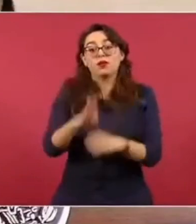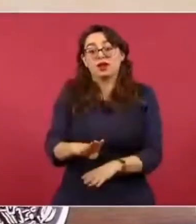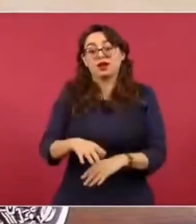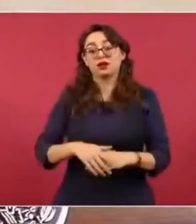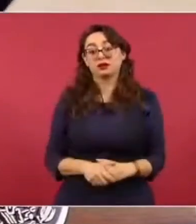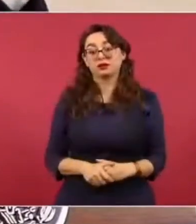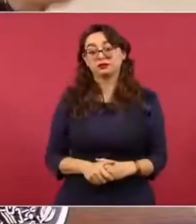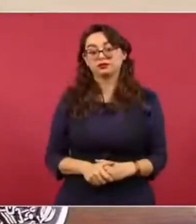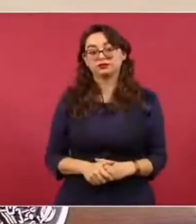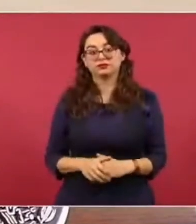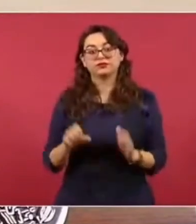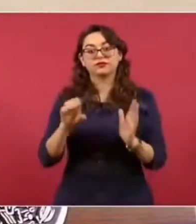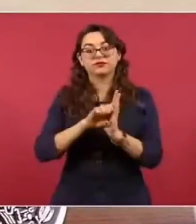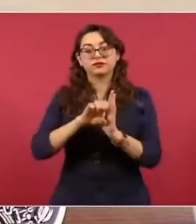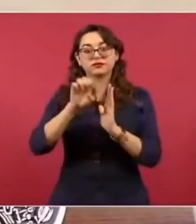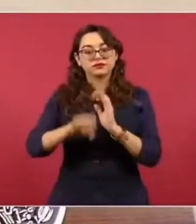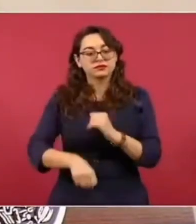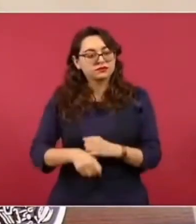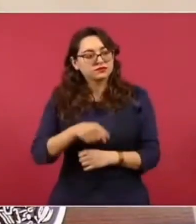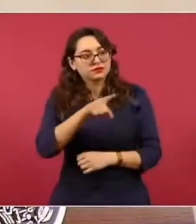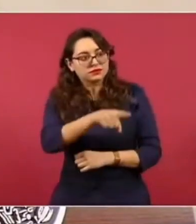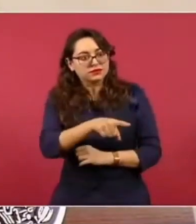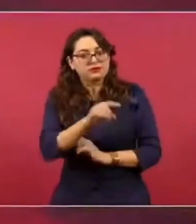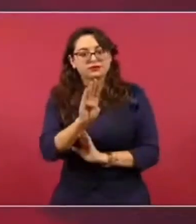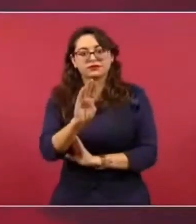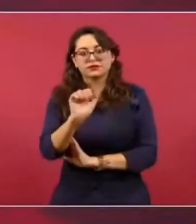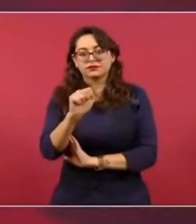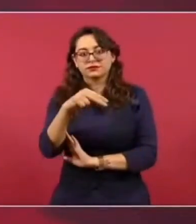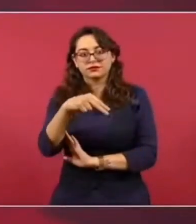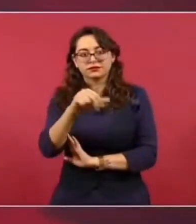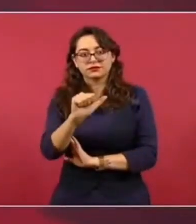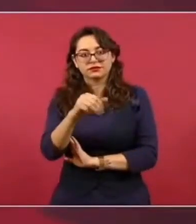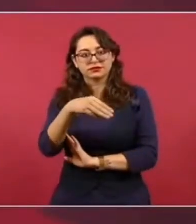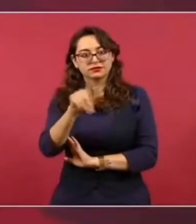Por ejemplo, esto de Banamex, que están vendiendo.